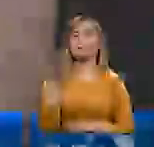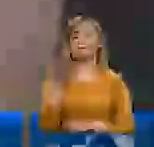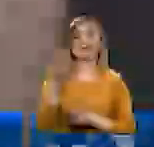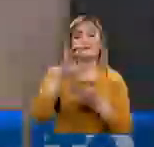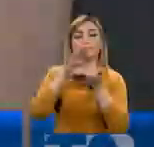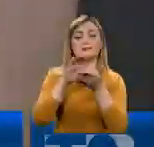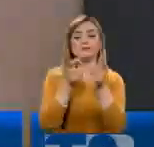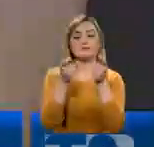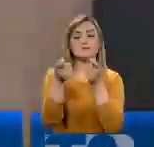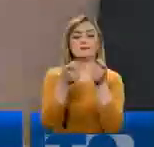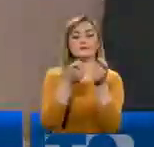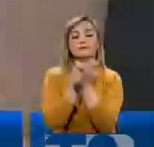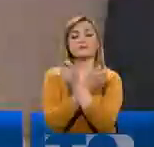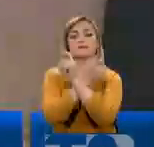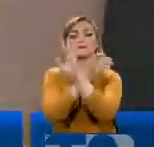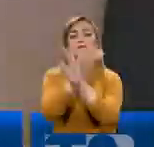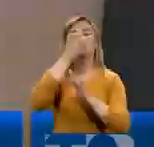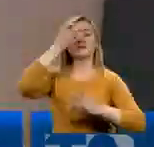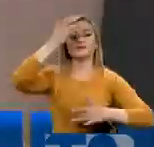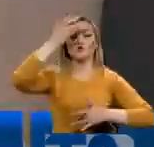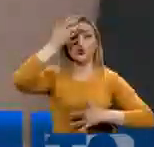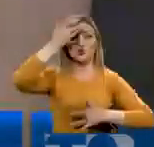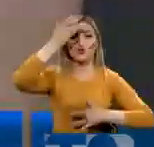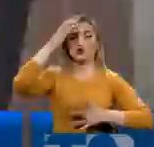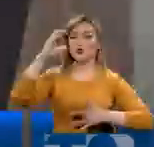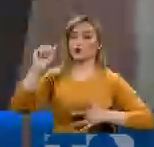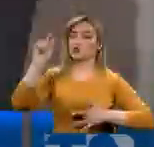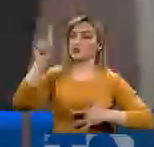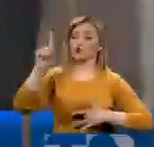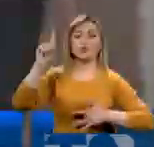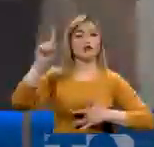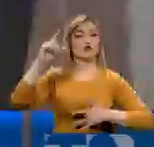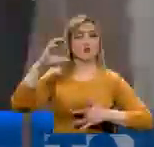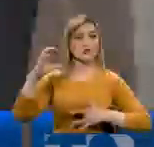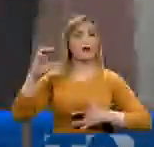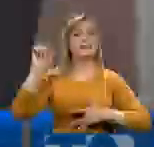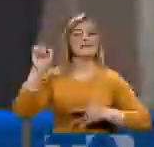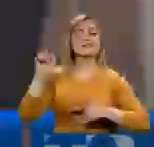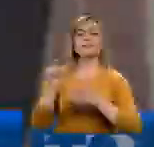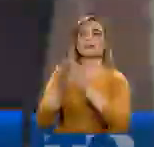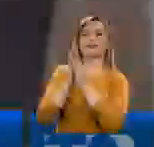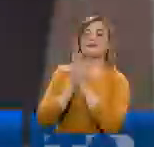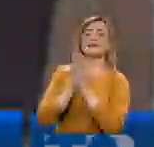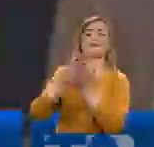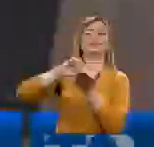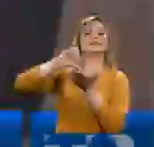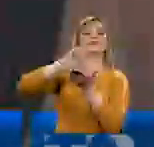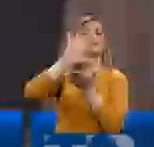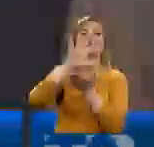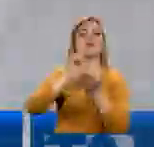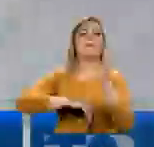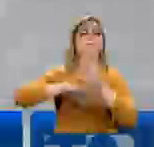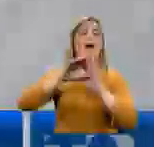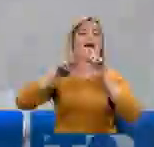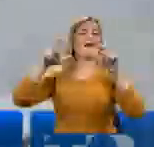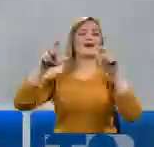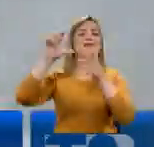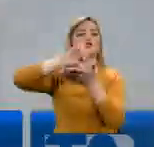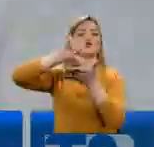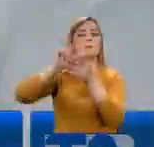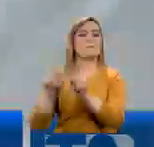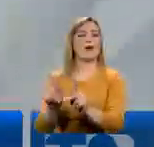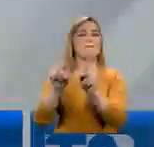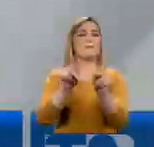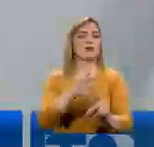Centros para el Control y la Prevención de Enfermedades, CDCs, pidieron a los 50 estados y a las 5 mayores ciudades que se preparen